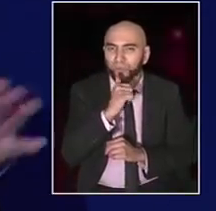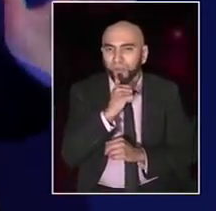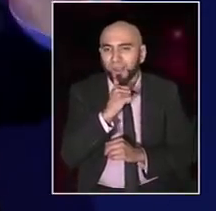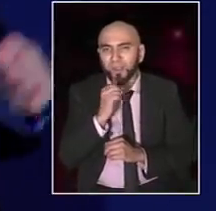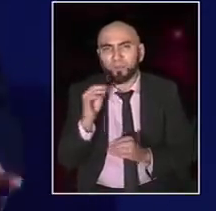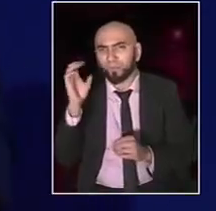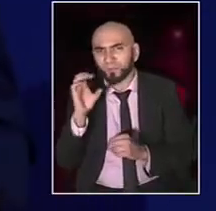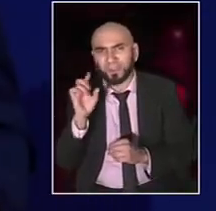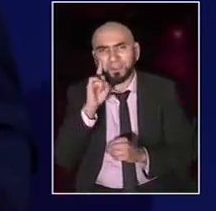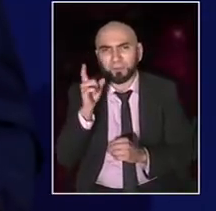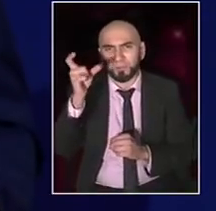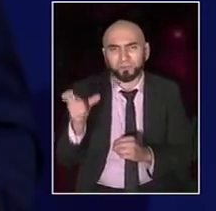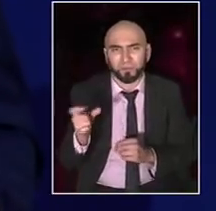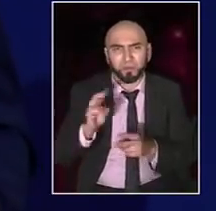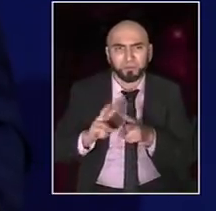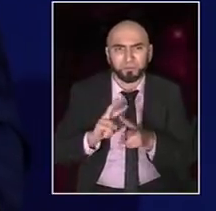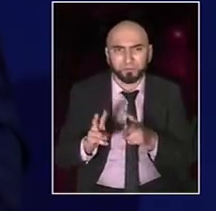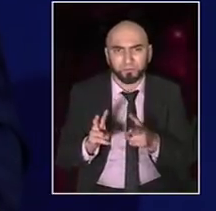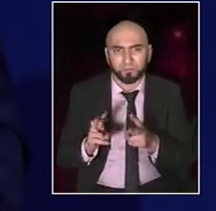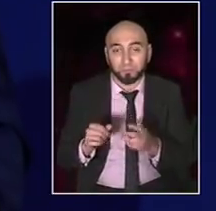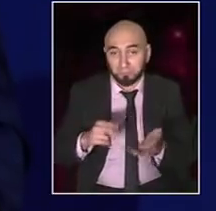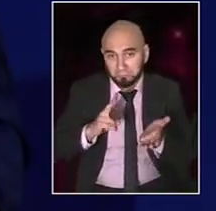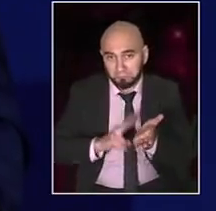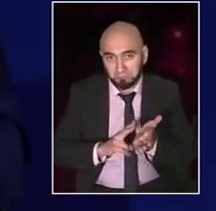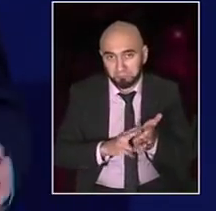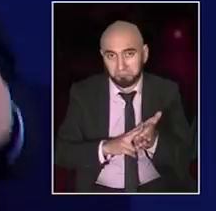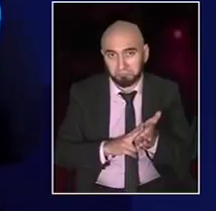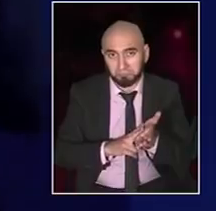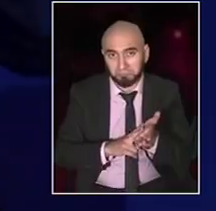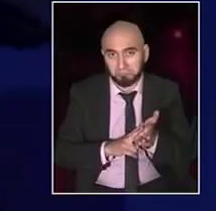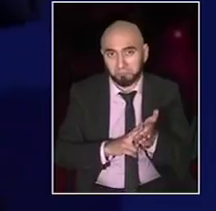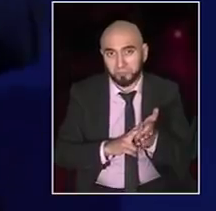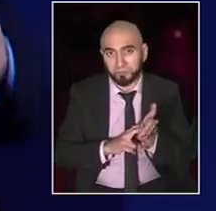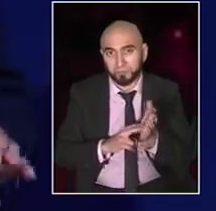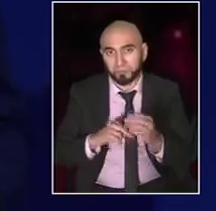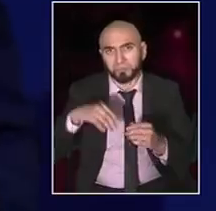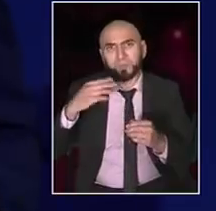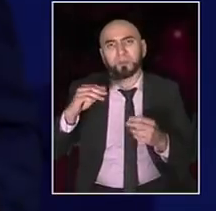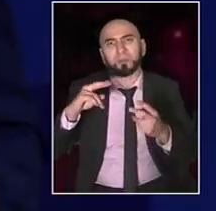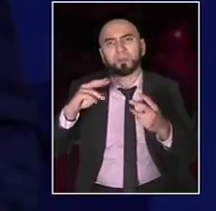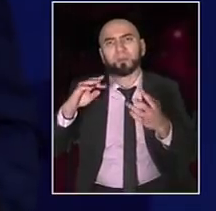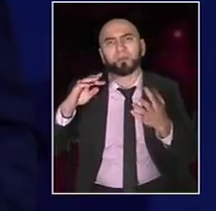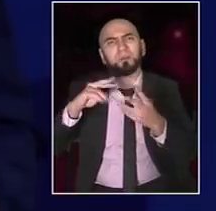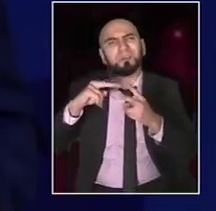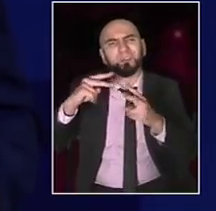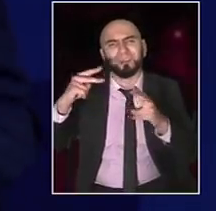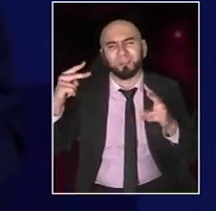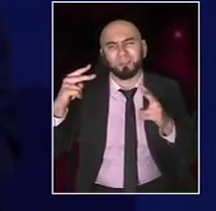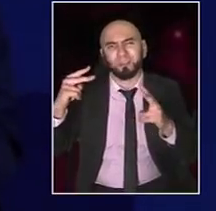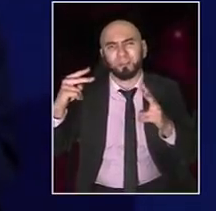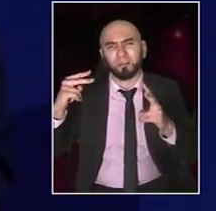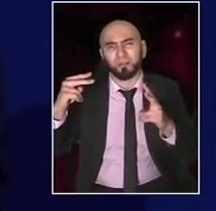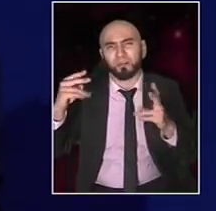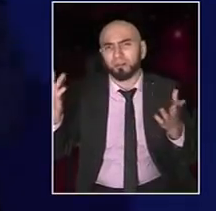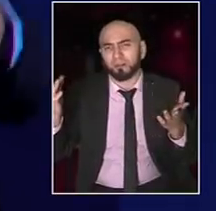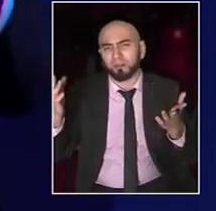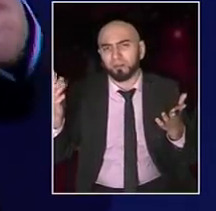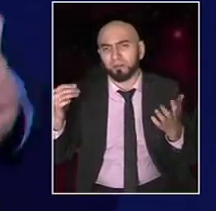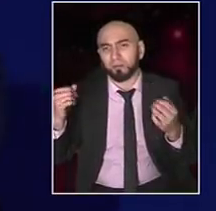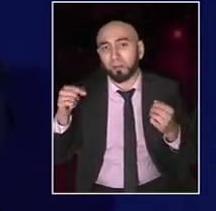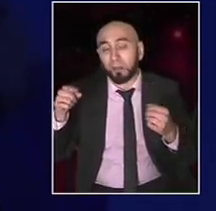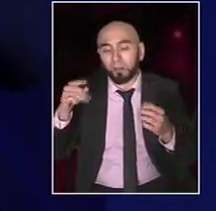De hecho, la doble hélice no era el objetivo de Watson y Crick. Ellos